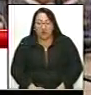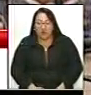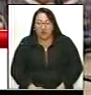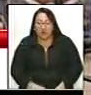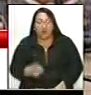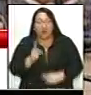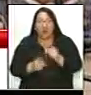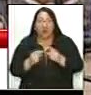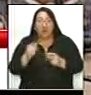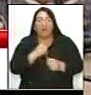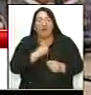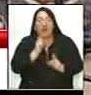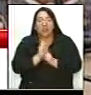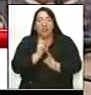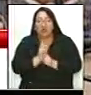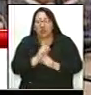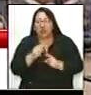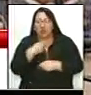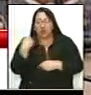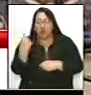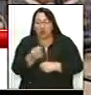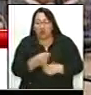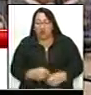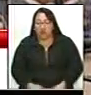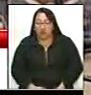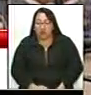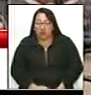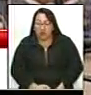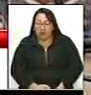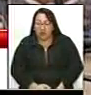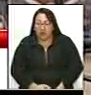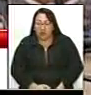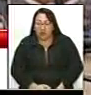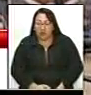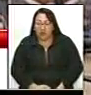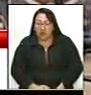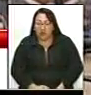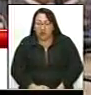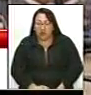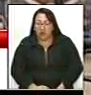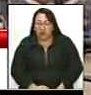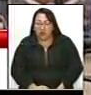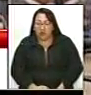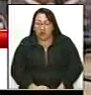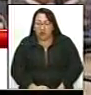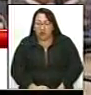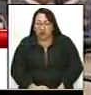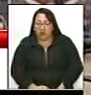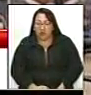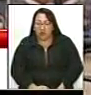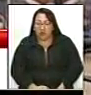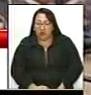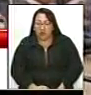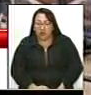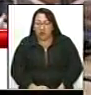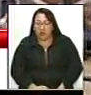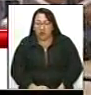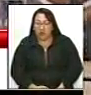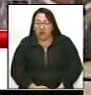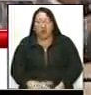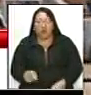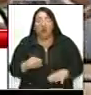algo general, no es decir, se abre la cancha y todos podemos formar bancadas, etcétera, etcétera. No, este es un